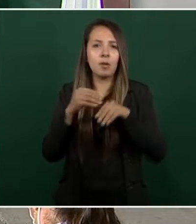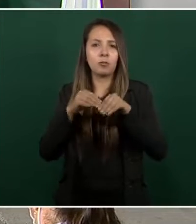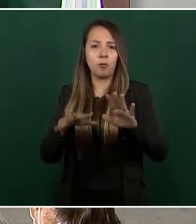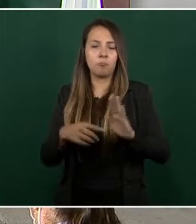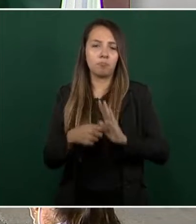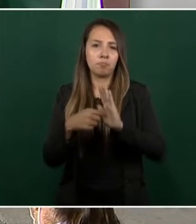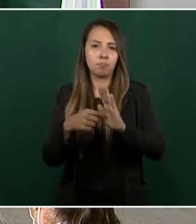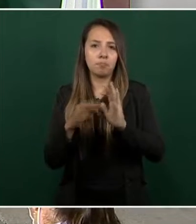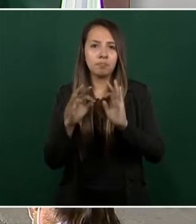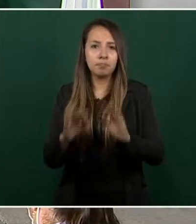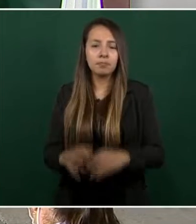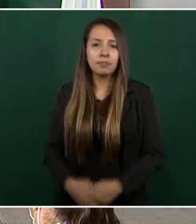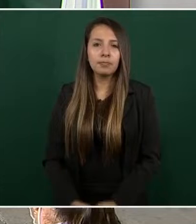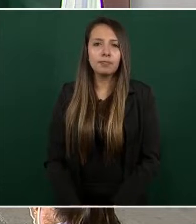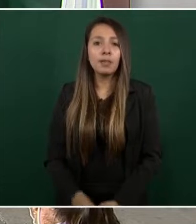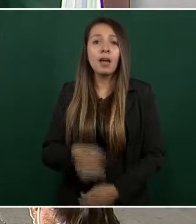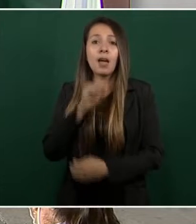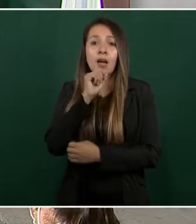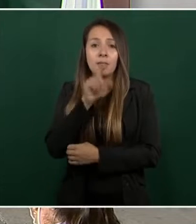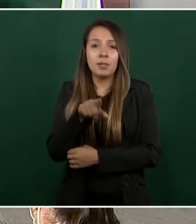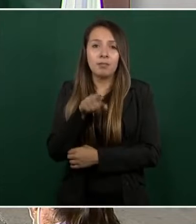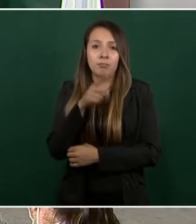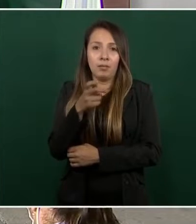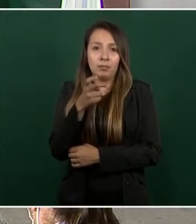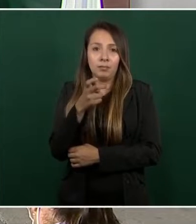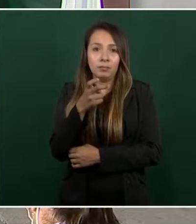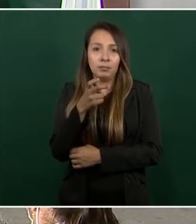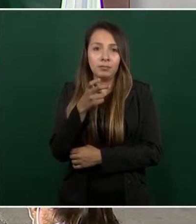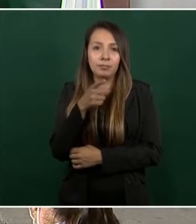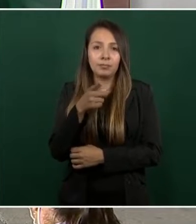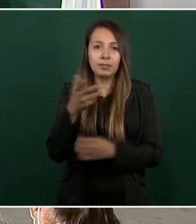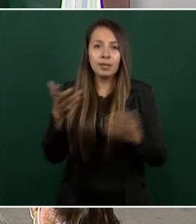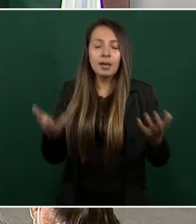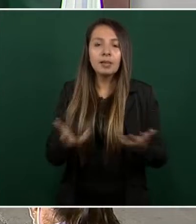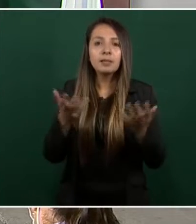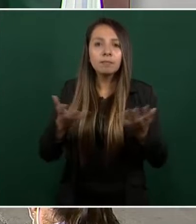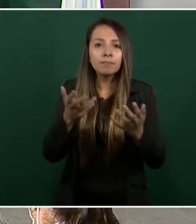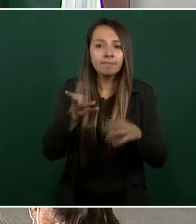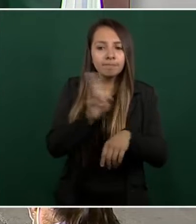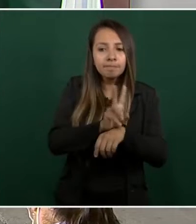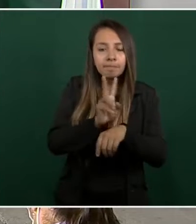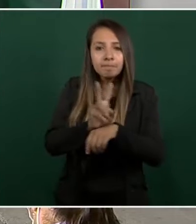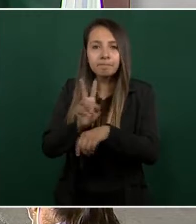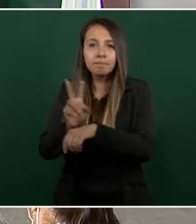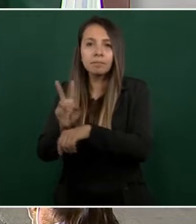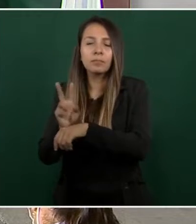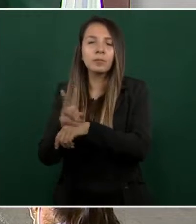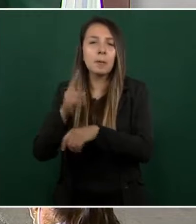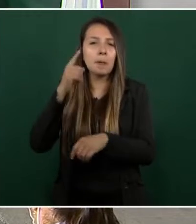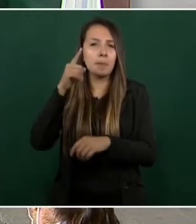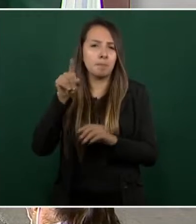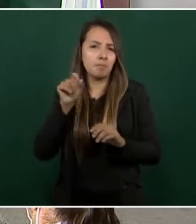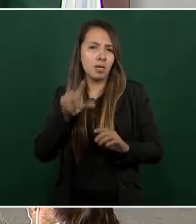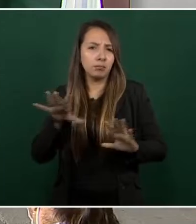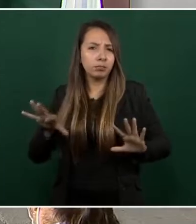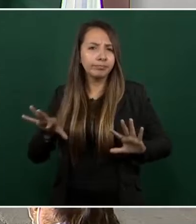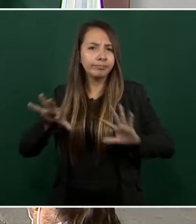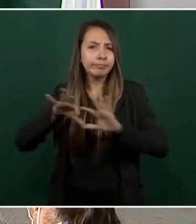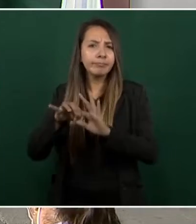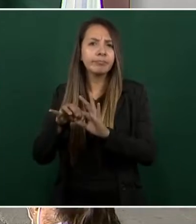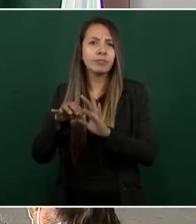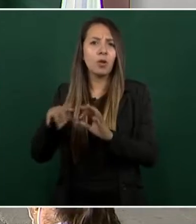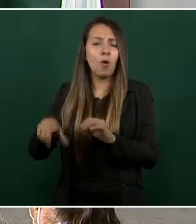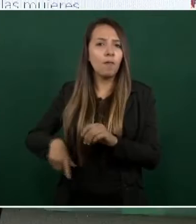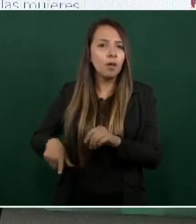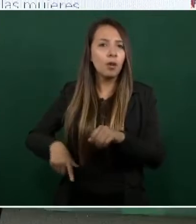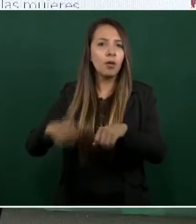Estos son algunos de las acciones de seguimiento que se hacen en coordinación con los